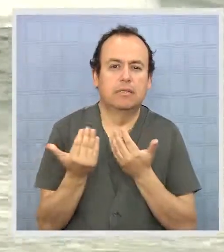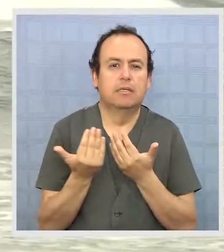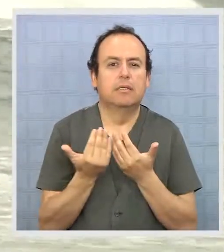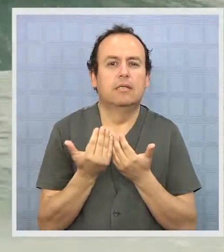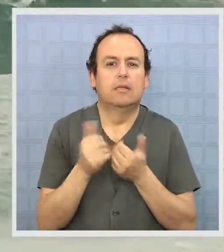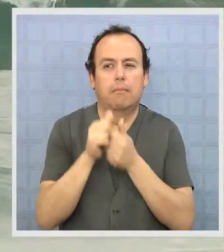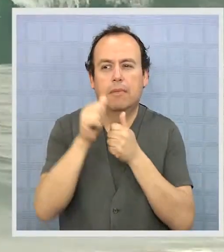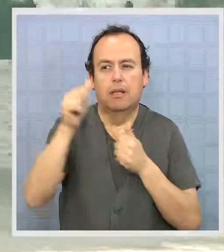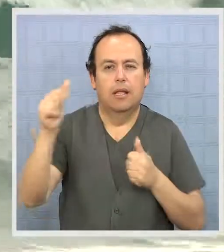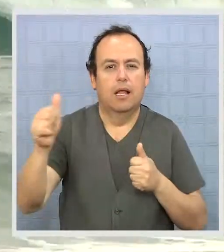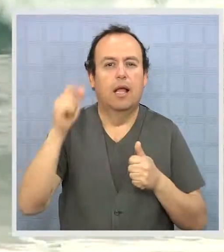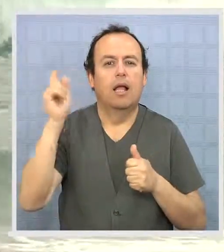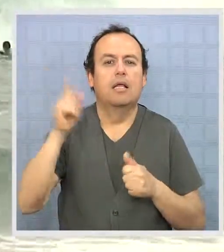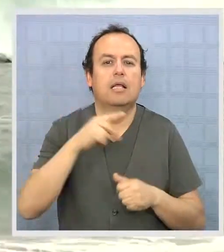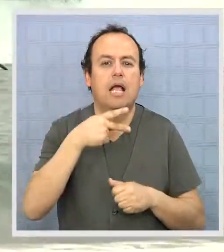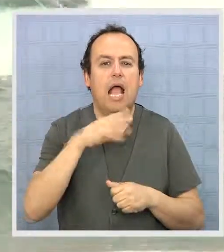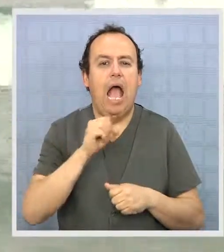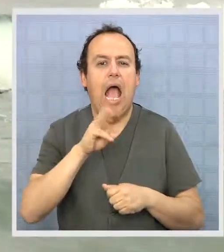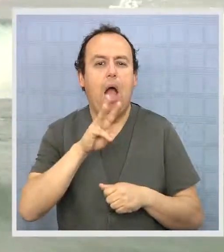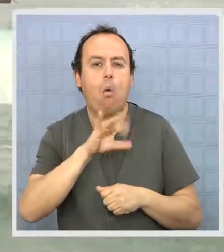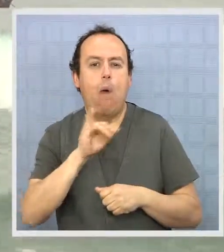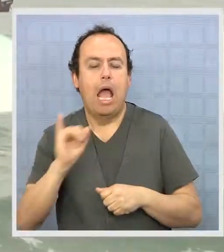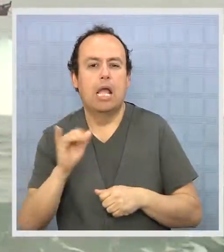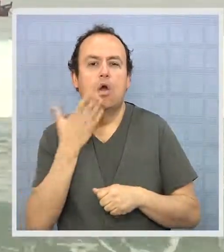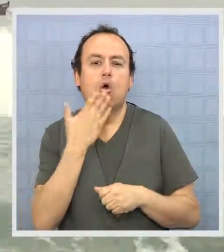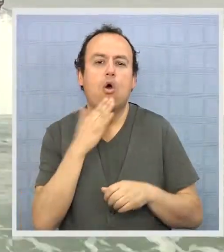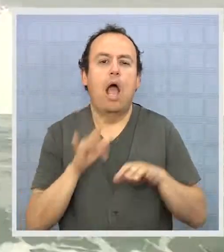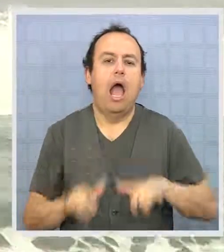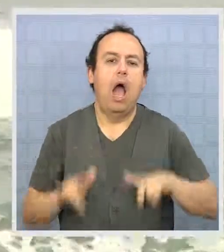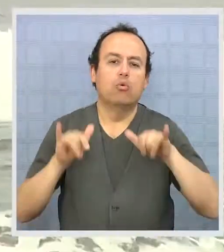de lo que se hace en hawai o australia